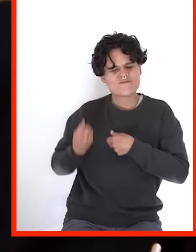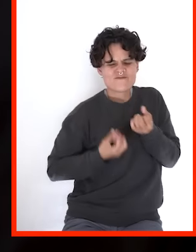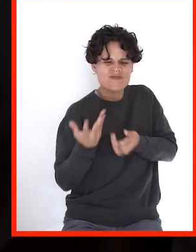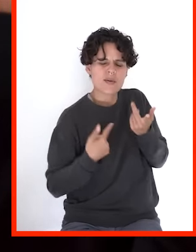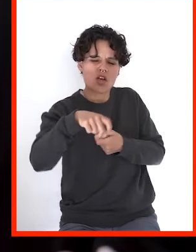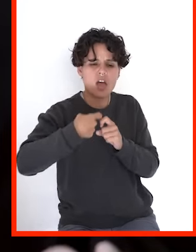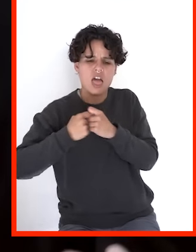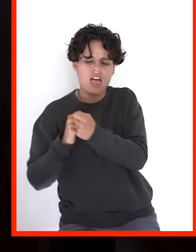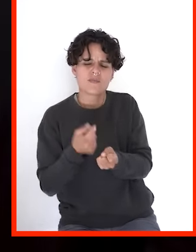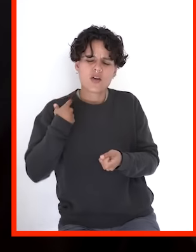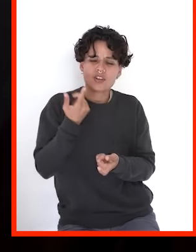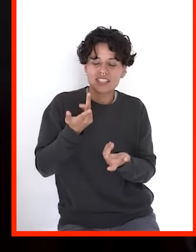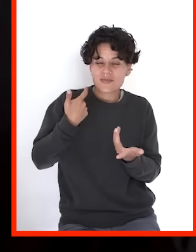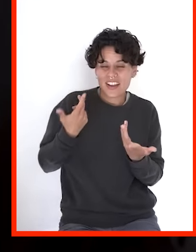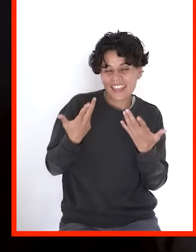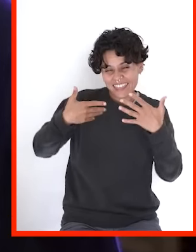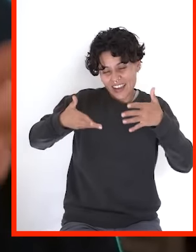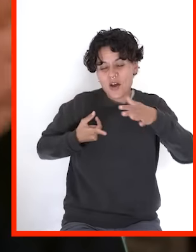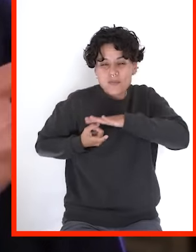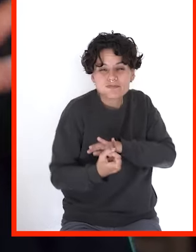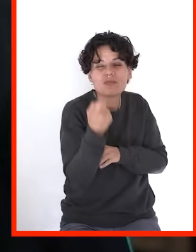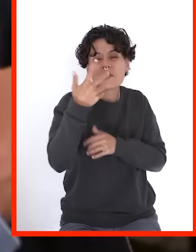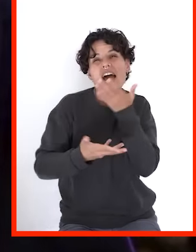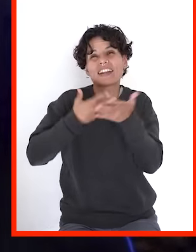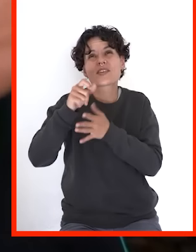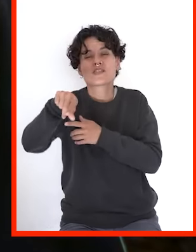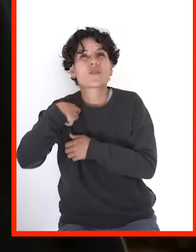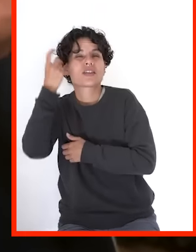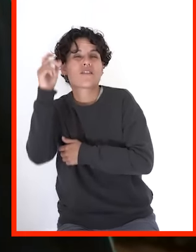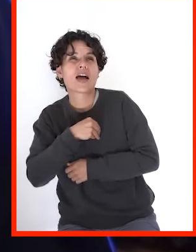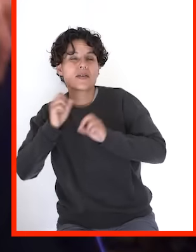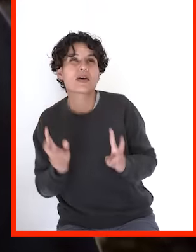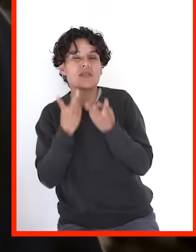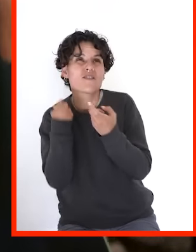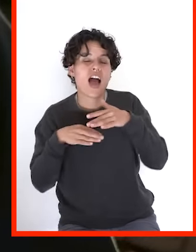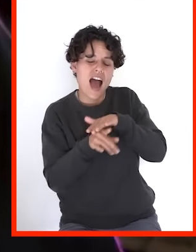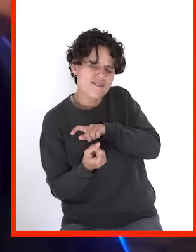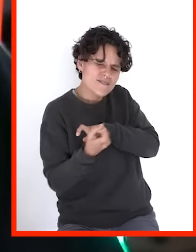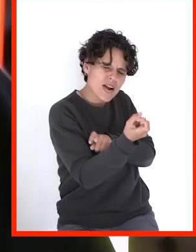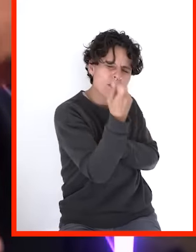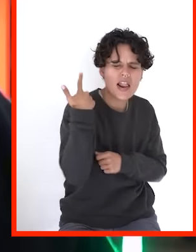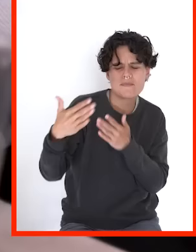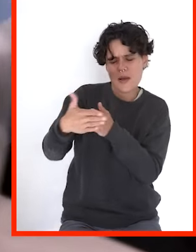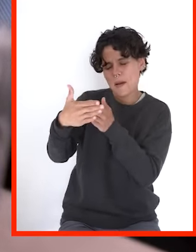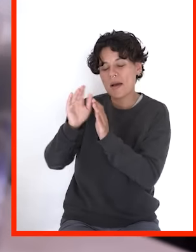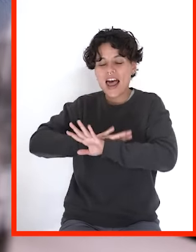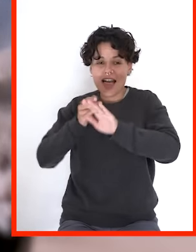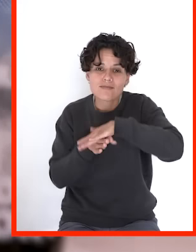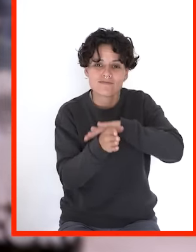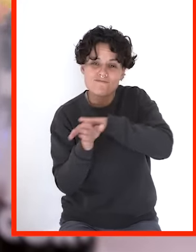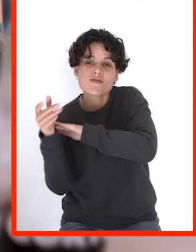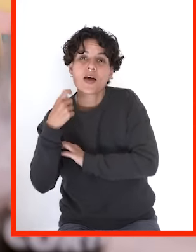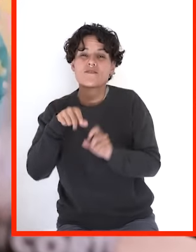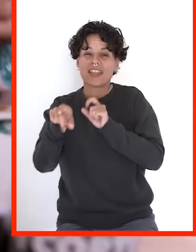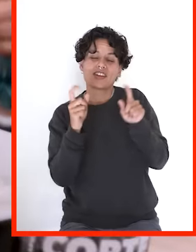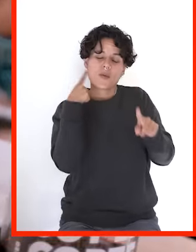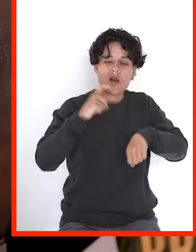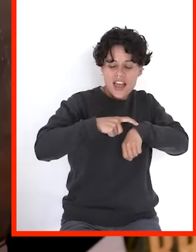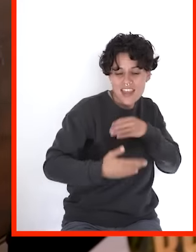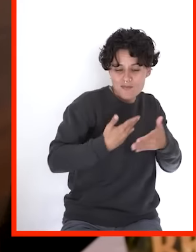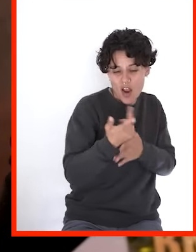combatir la dejadera hacia la cima se acelera esta cabina que me lleva para la rima. Vengo. De las cremas, sé que va a valer la pena y tomaré la delantera porque no tengo barrera, me sostengo. Evito y defiendo en el limbo del tempo,